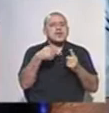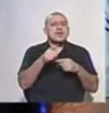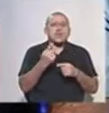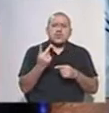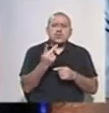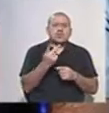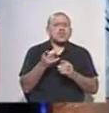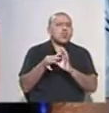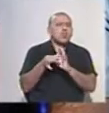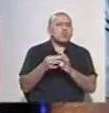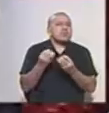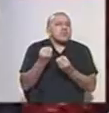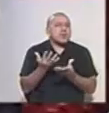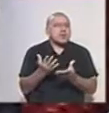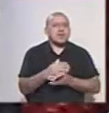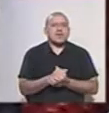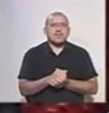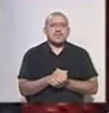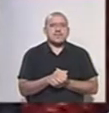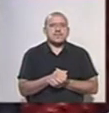este espectáculo?